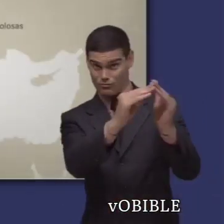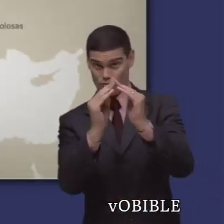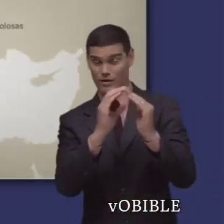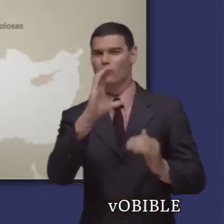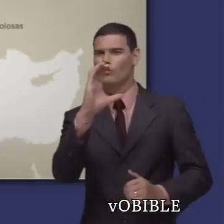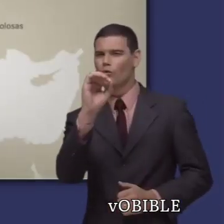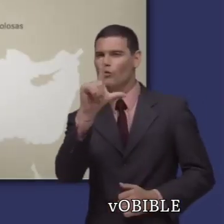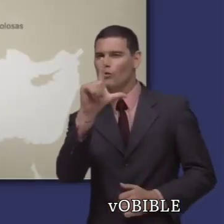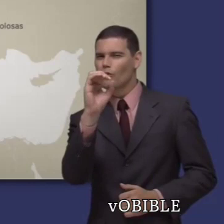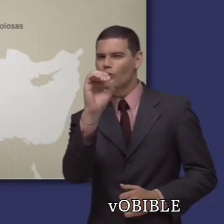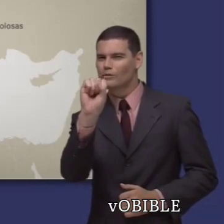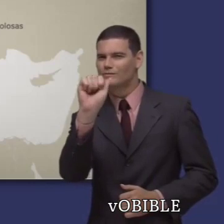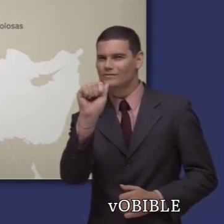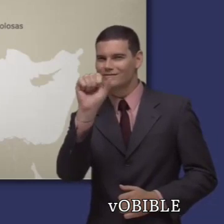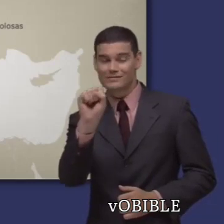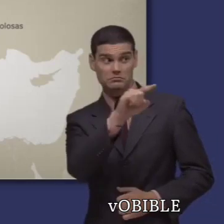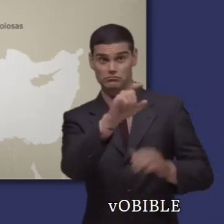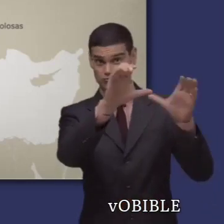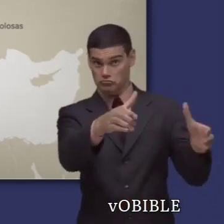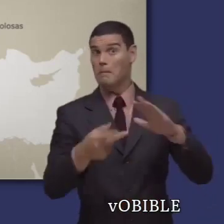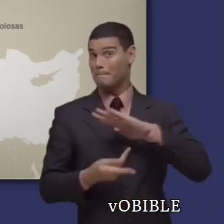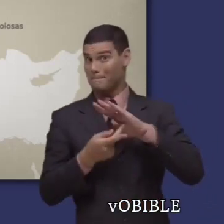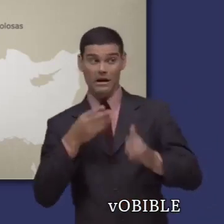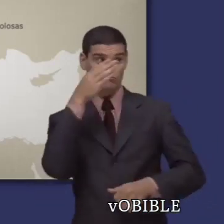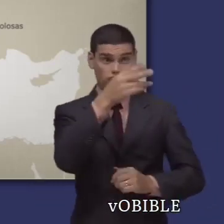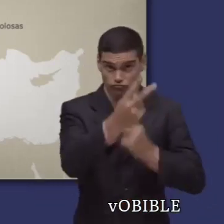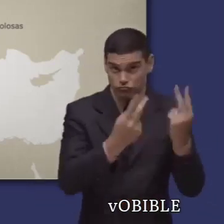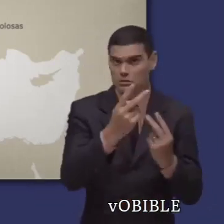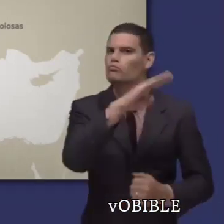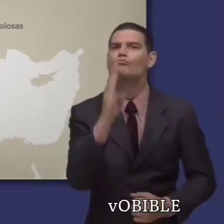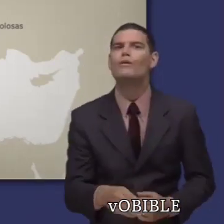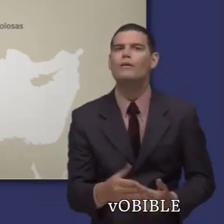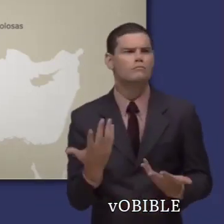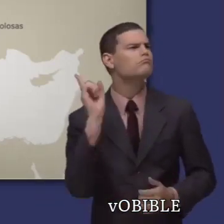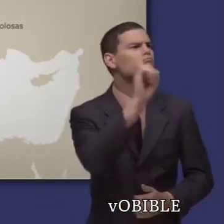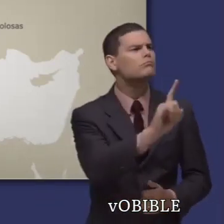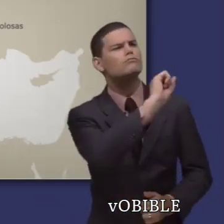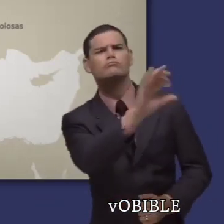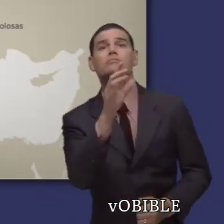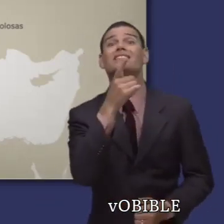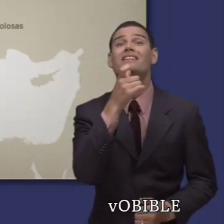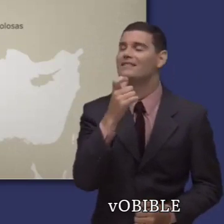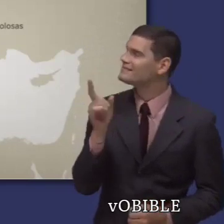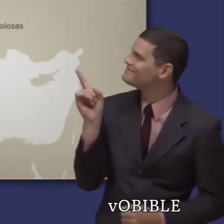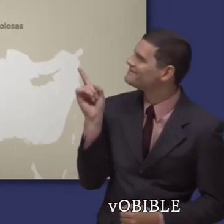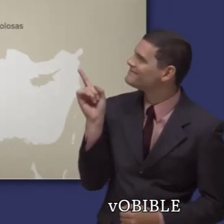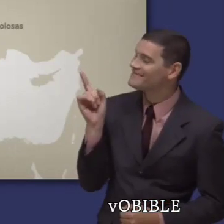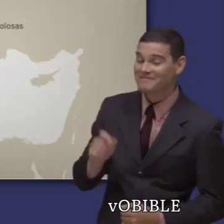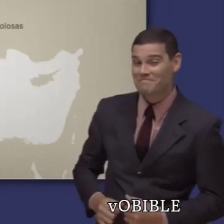Colosenses, Pablo da a entender que nunca había estado en Colosas. Al parecer, la congregación era fruto de la labor de